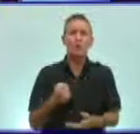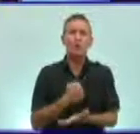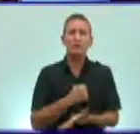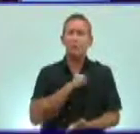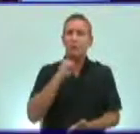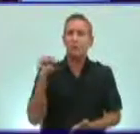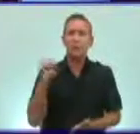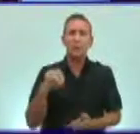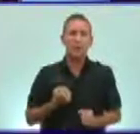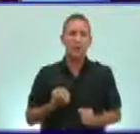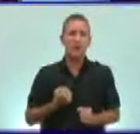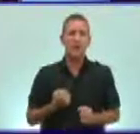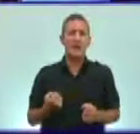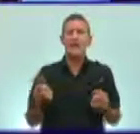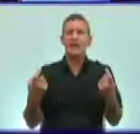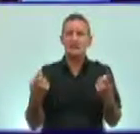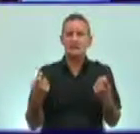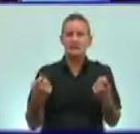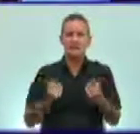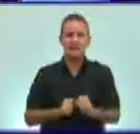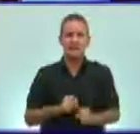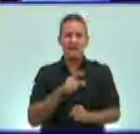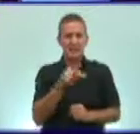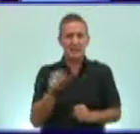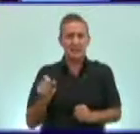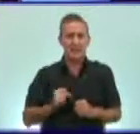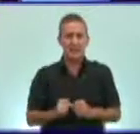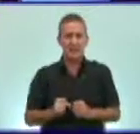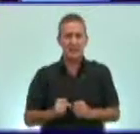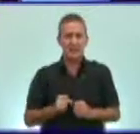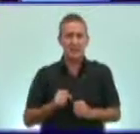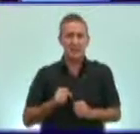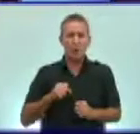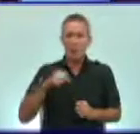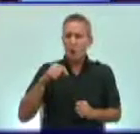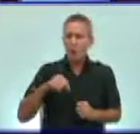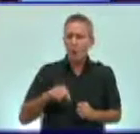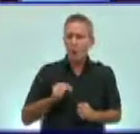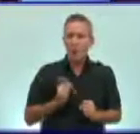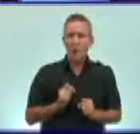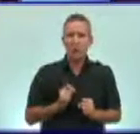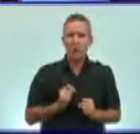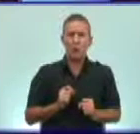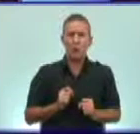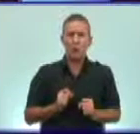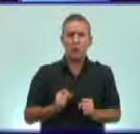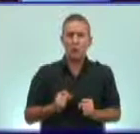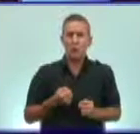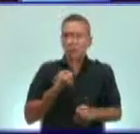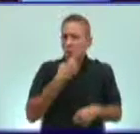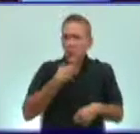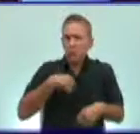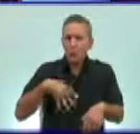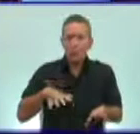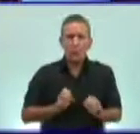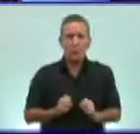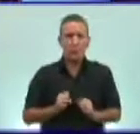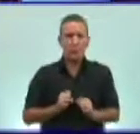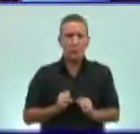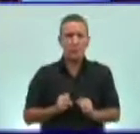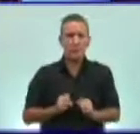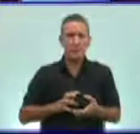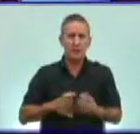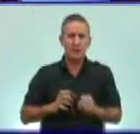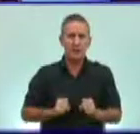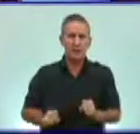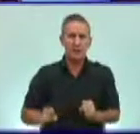todas las necesidades del ser humano. Hoy por hoy, cualquier régimen social planteado no puede aspirar a satisfacer todas sus